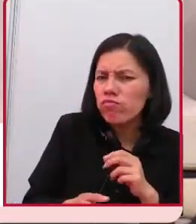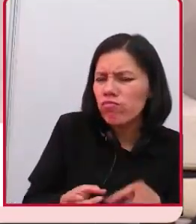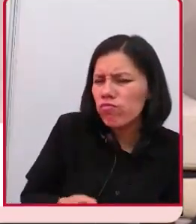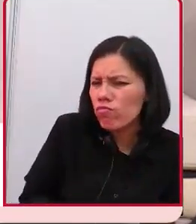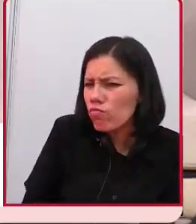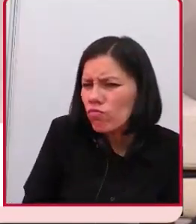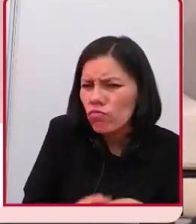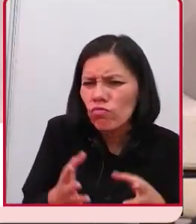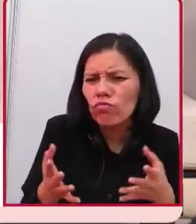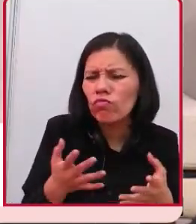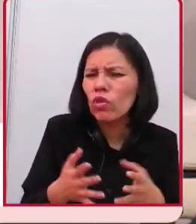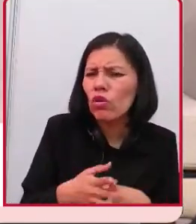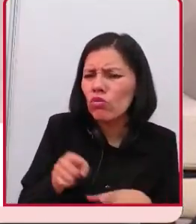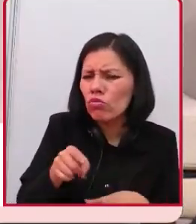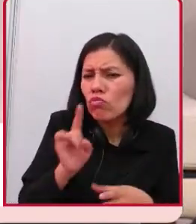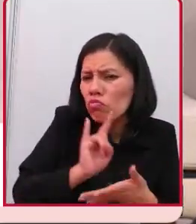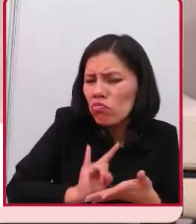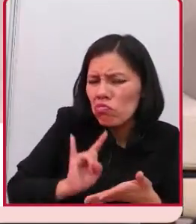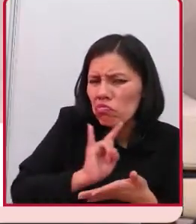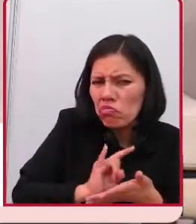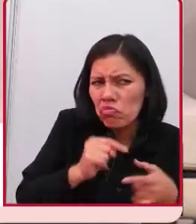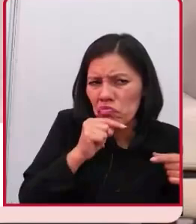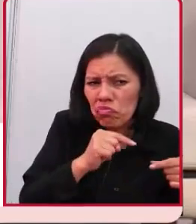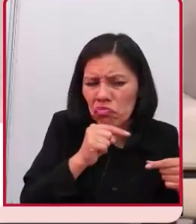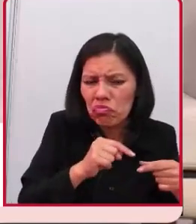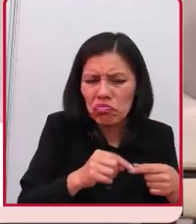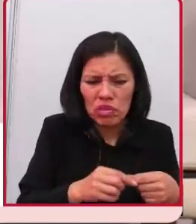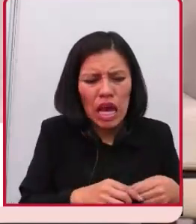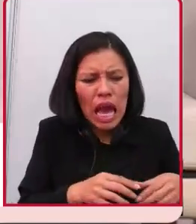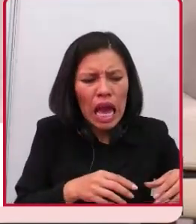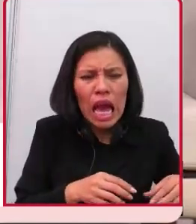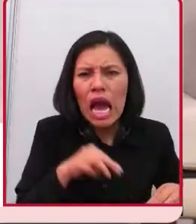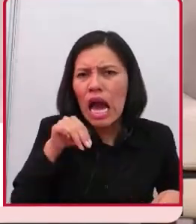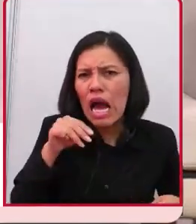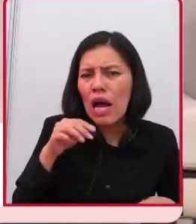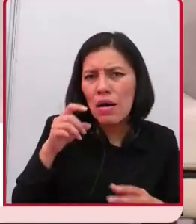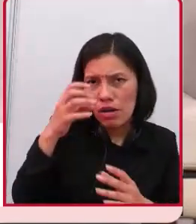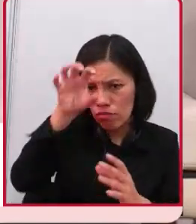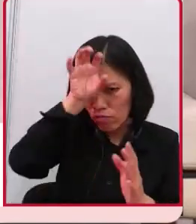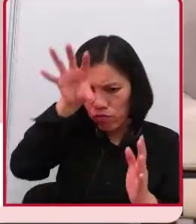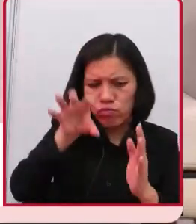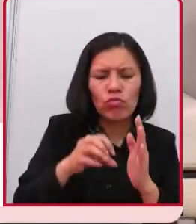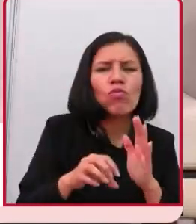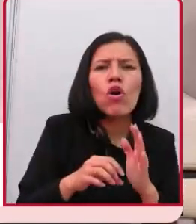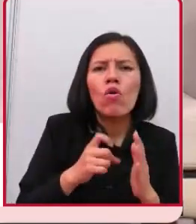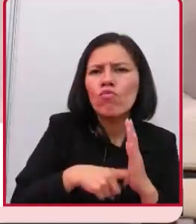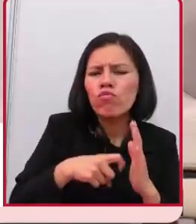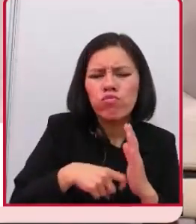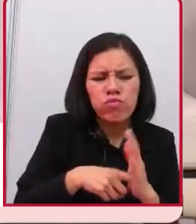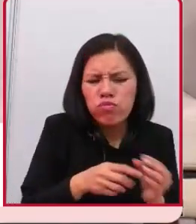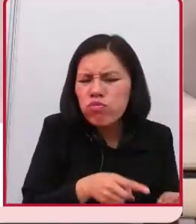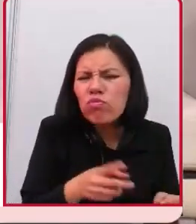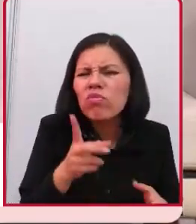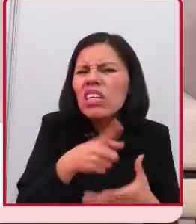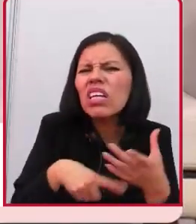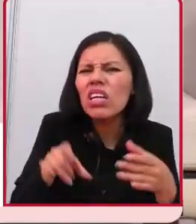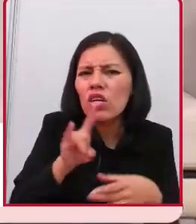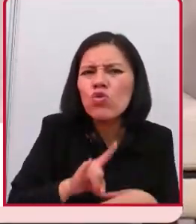utilizas dentro de la compañía como para poder complementar el análisis que has realizado en el caso del concentro de